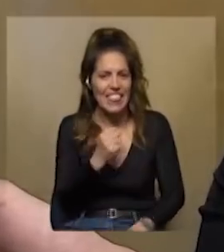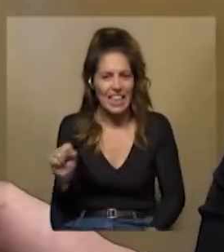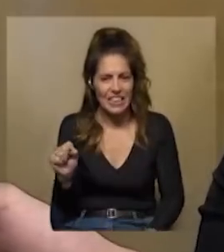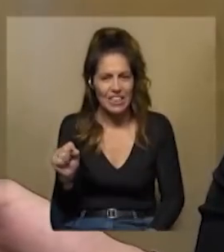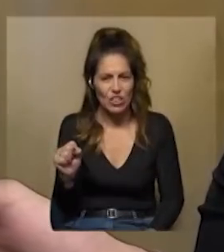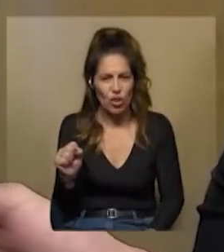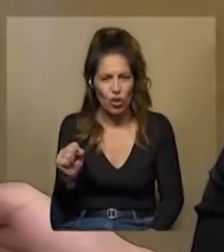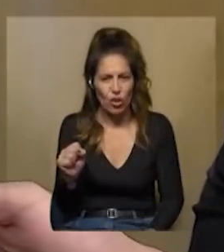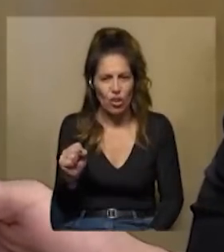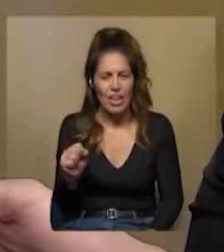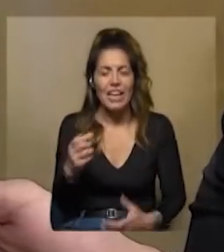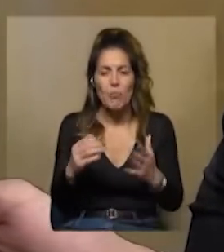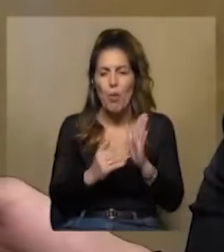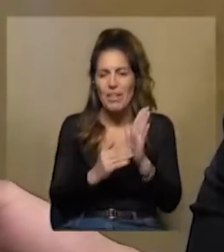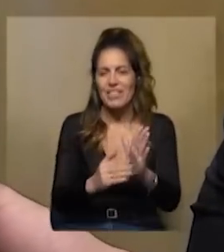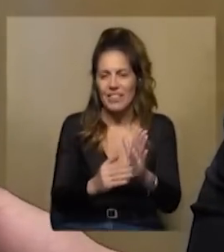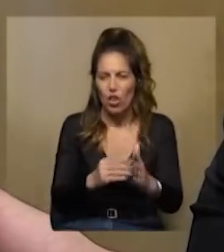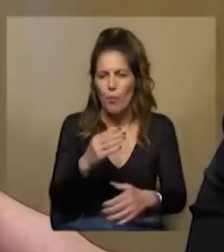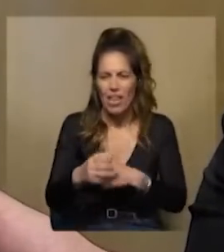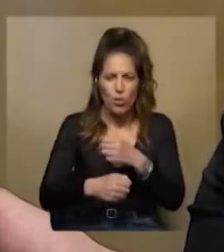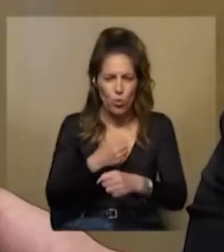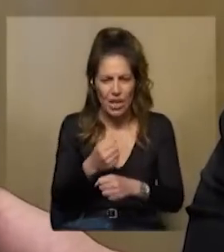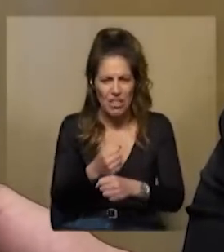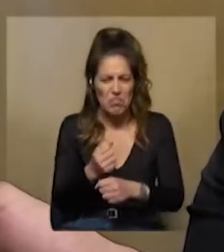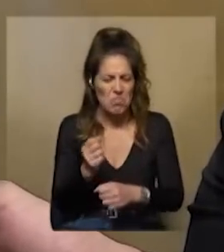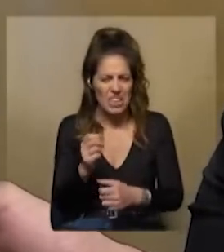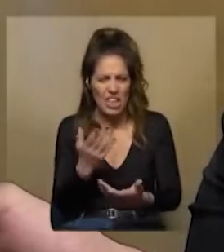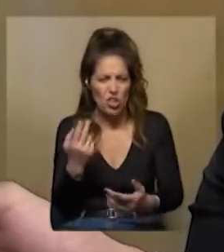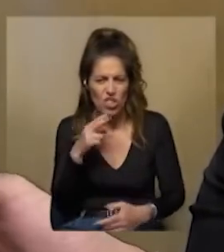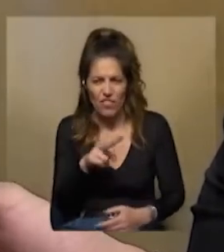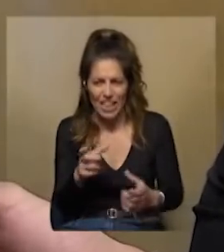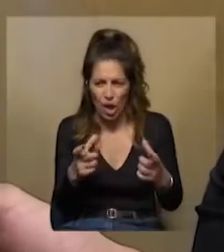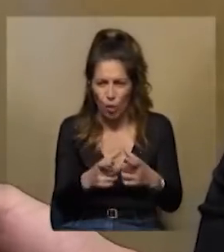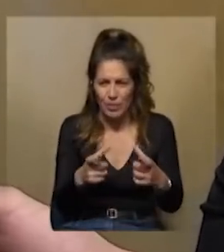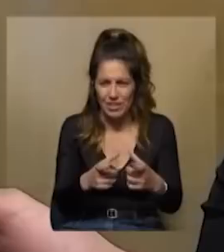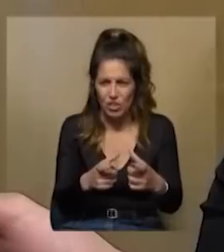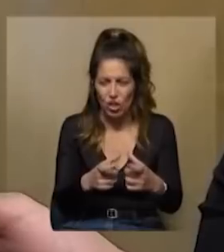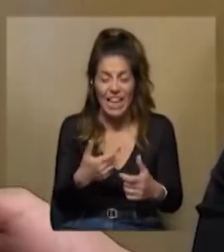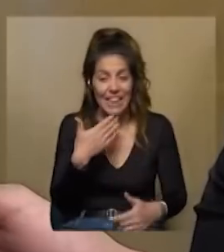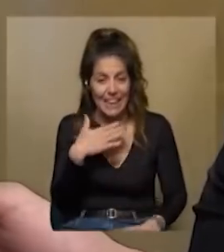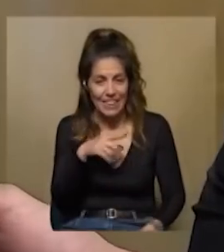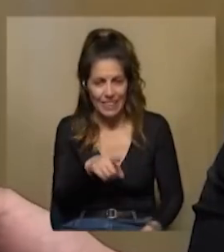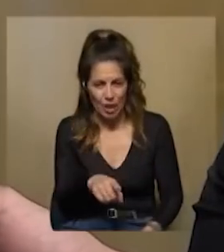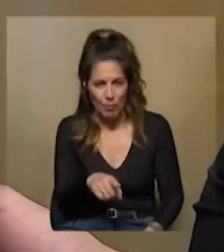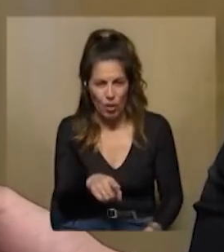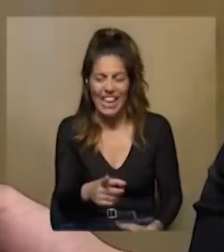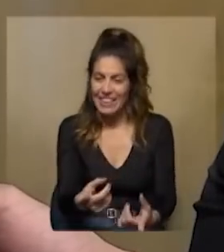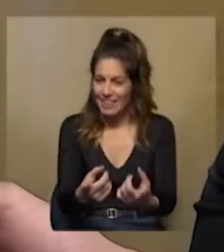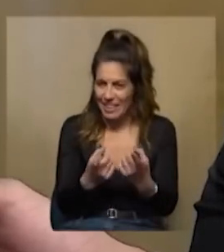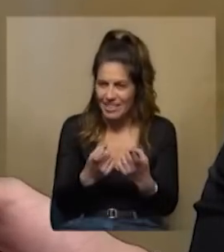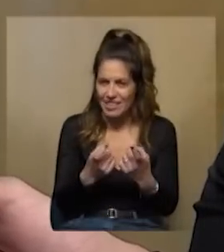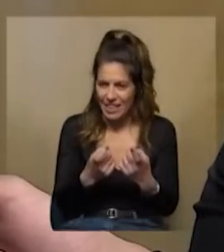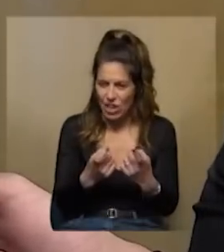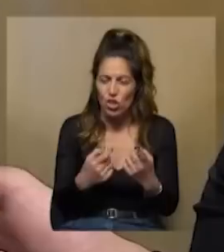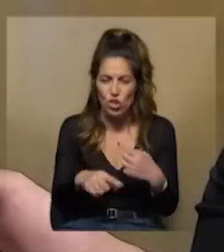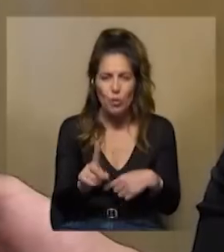prevaricato que lo hemos presentado hace más de un año y que está siendo ignorado en la comisión correspondiente entendemos que es necesario sobre